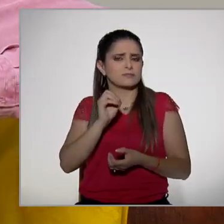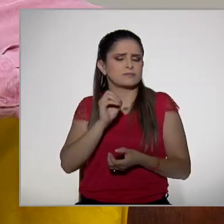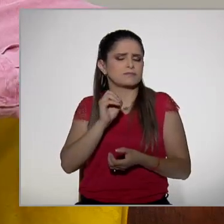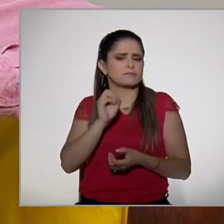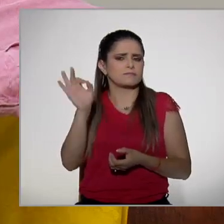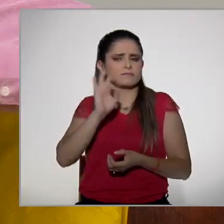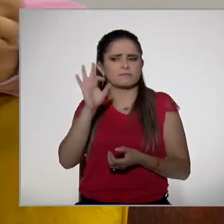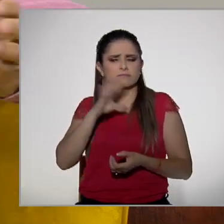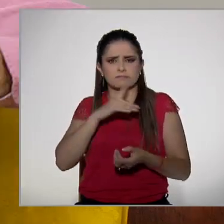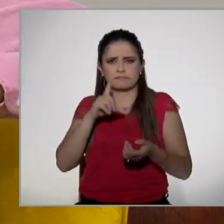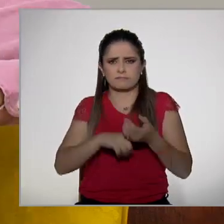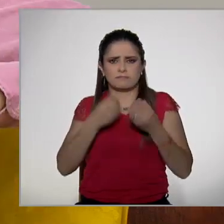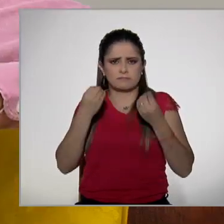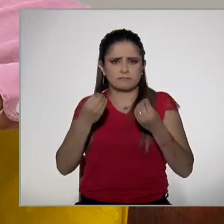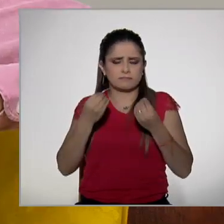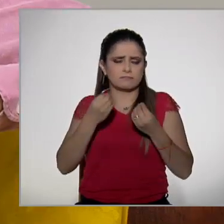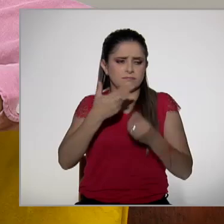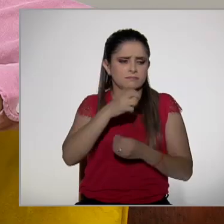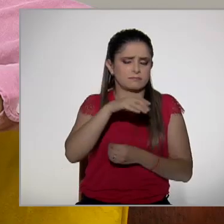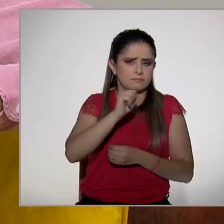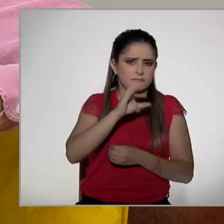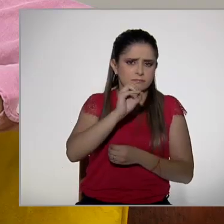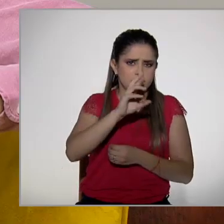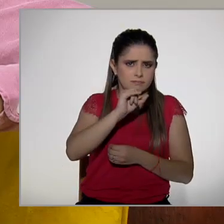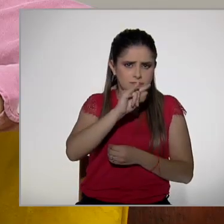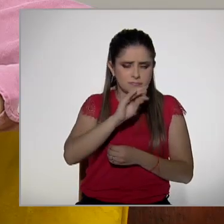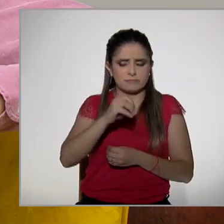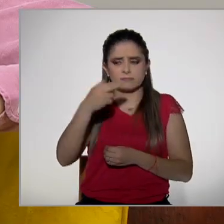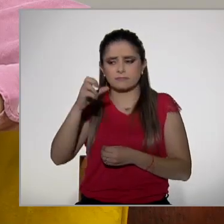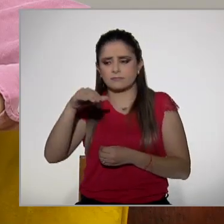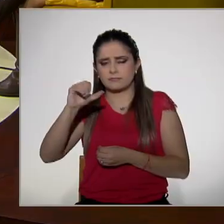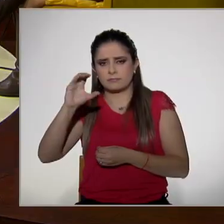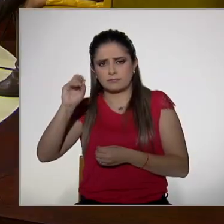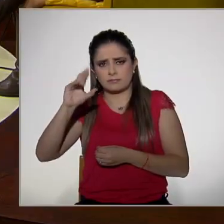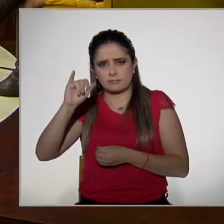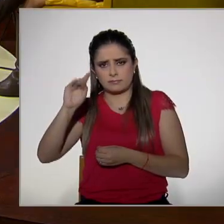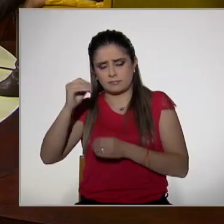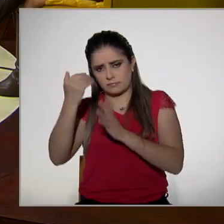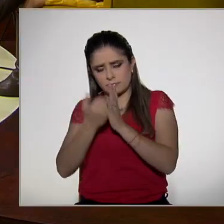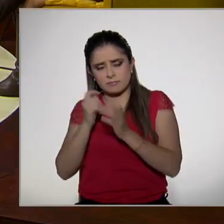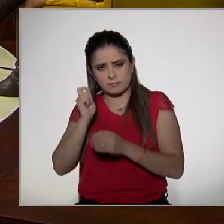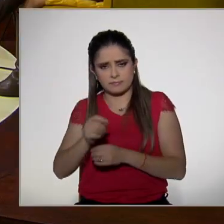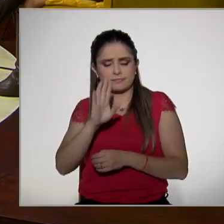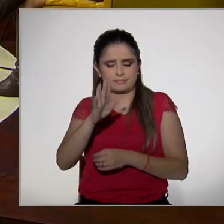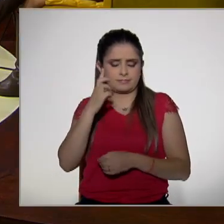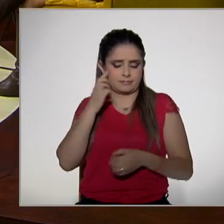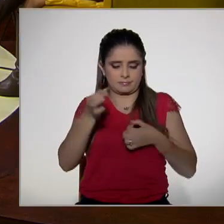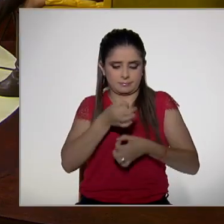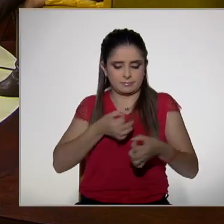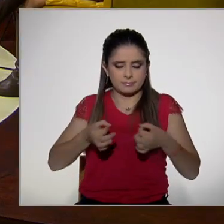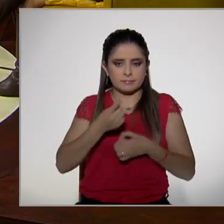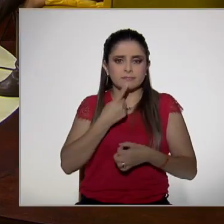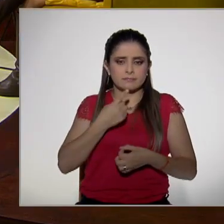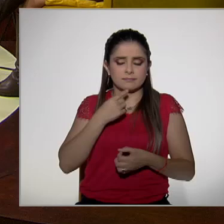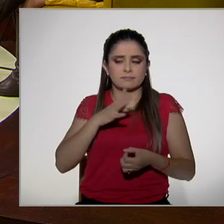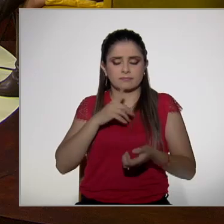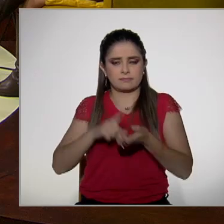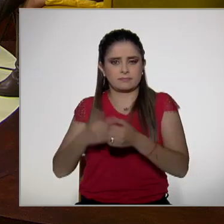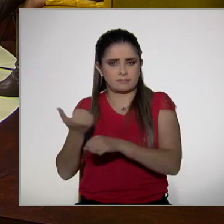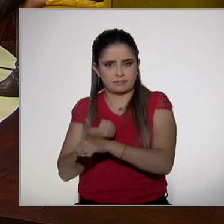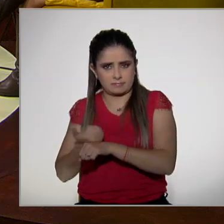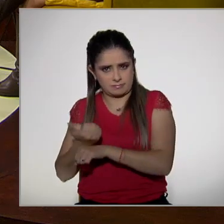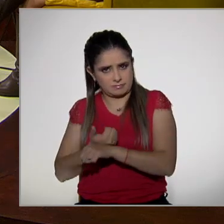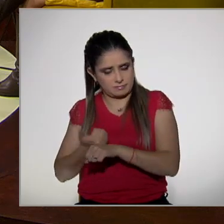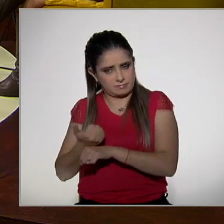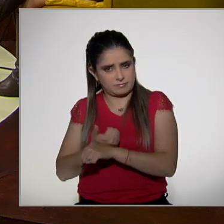mucha mucho mató escrito poco hematocrito si el hematocrito es el porcentaje de glóbulos rojos en relación a el resto de la sangre en